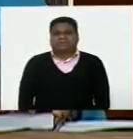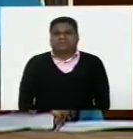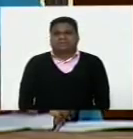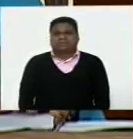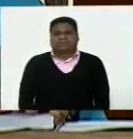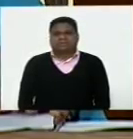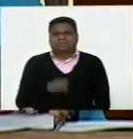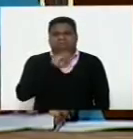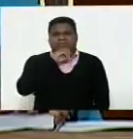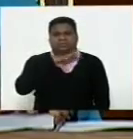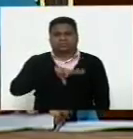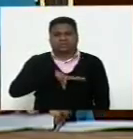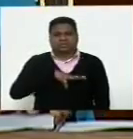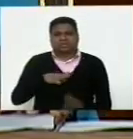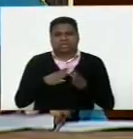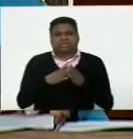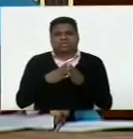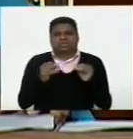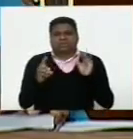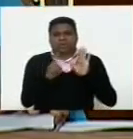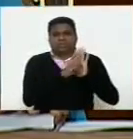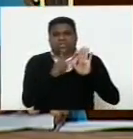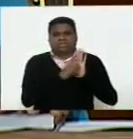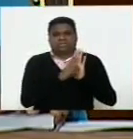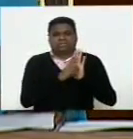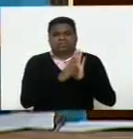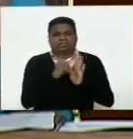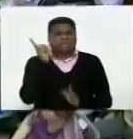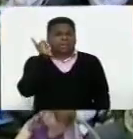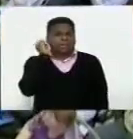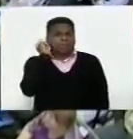historia en defensa de los derechos de la mujer.